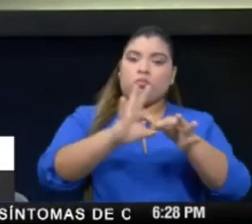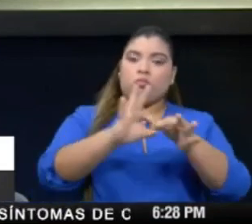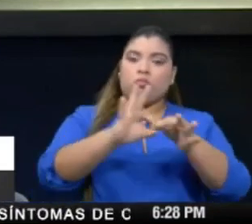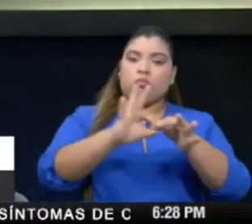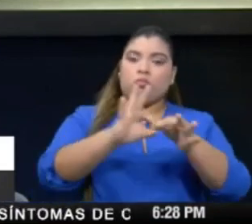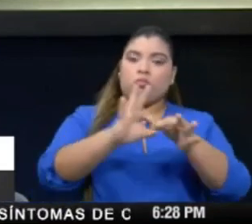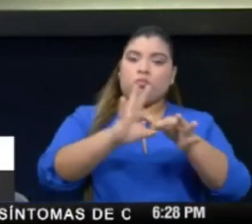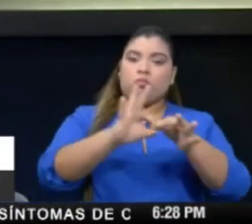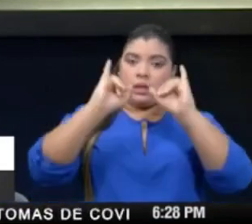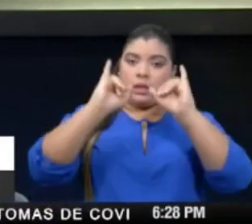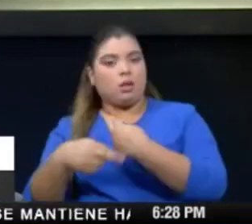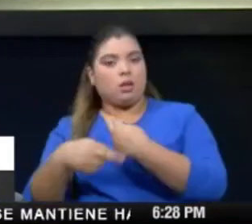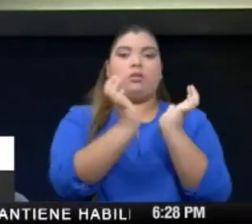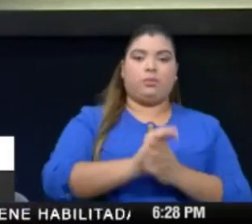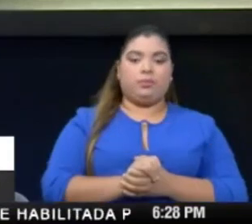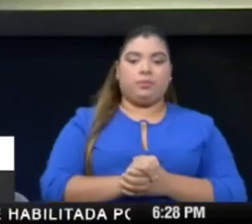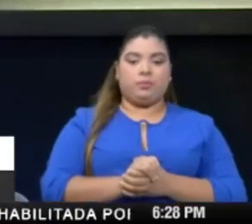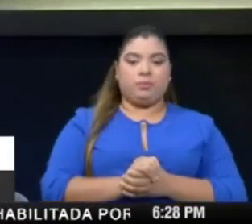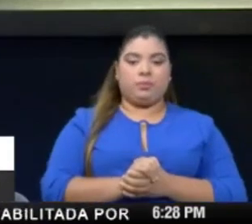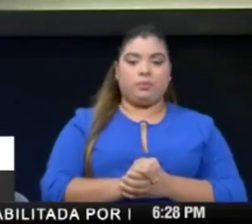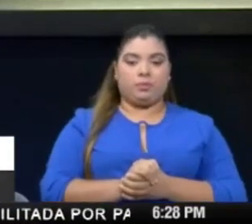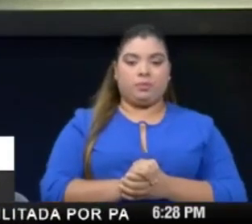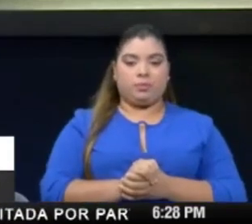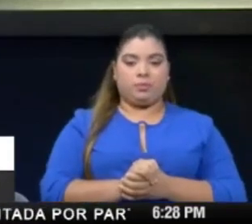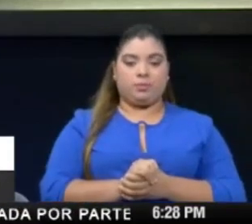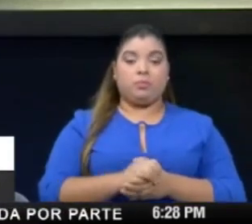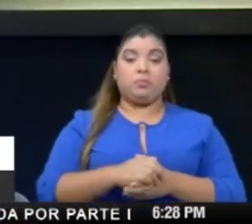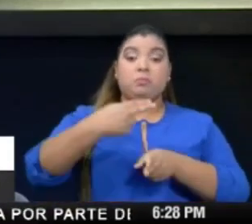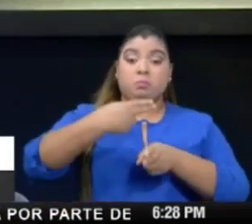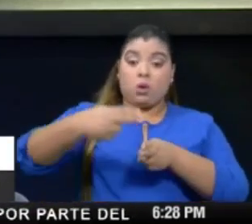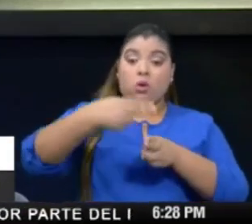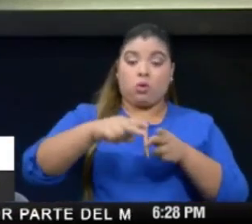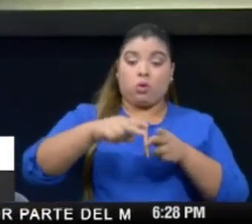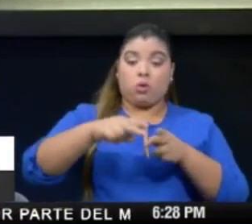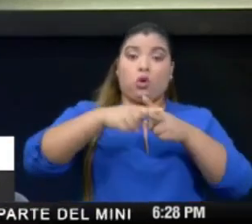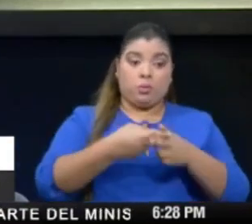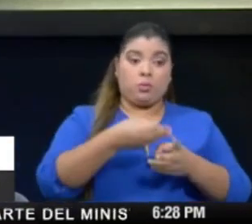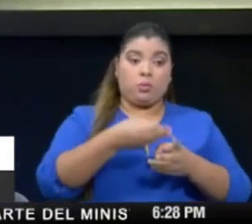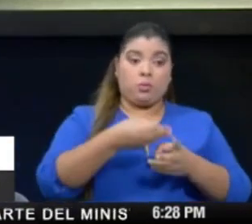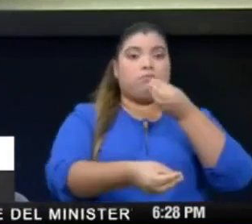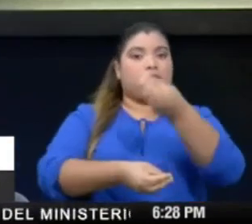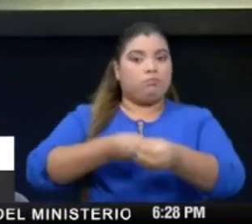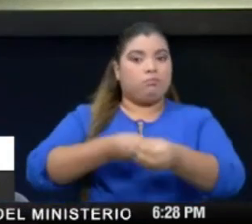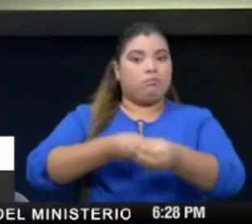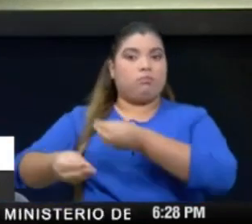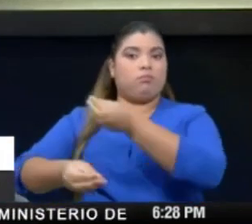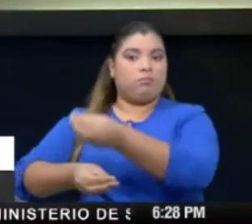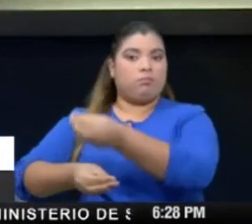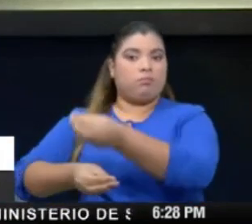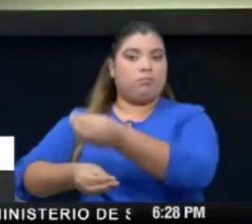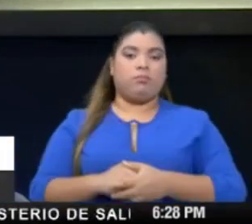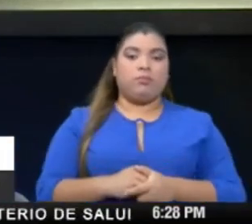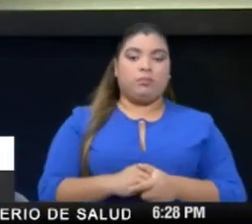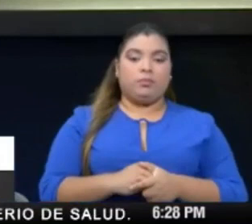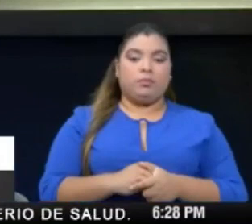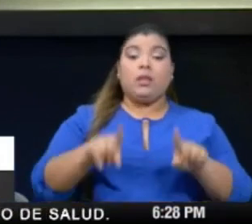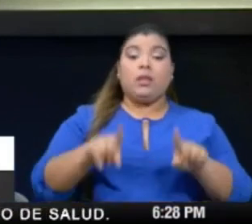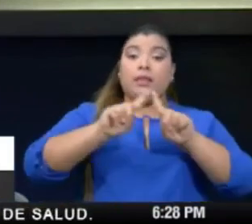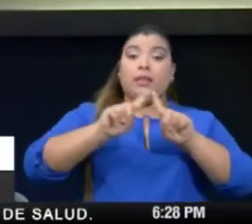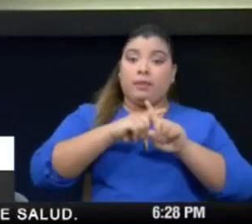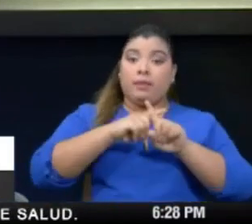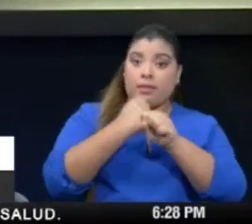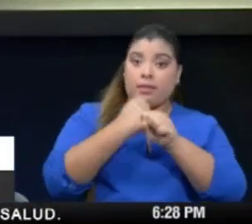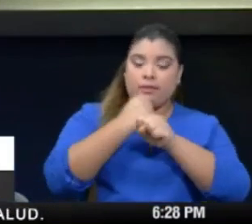los que se entregarán en los próximos días. La nueva estrategia se fundamenta en varias